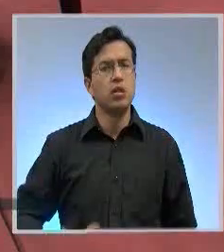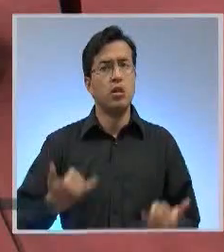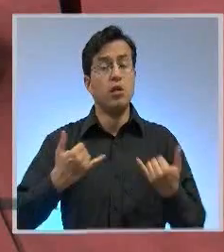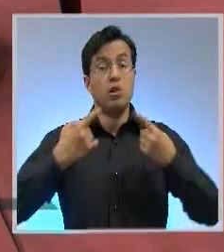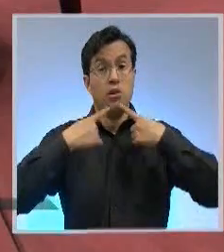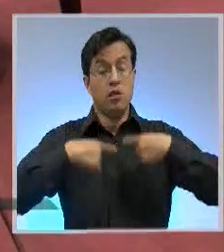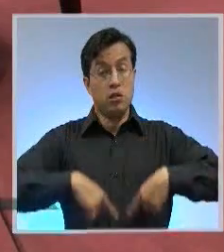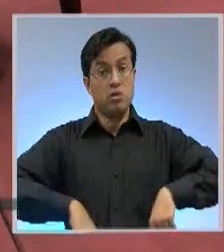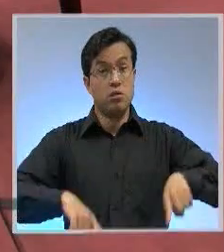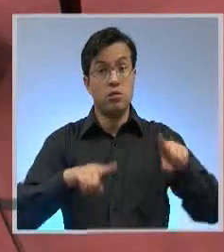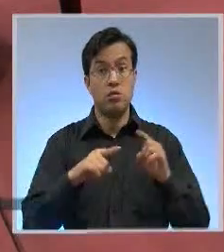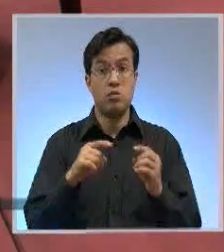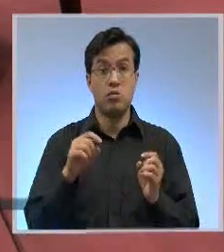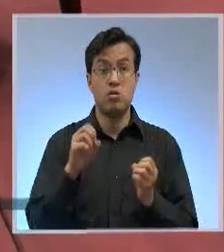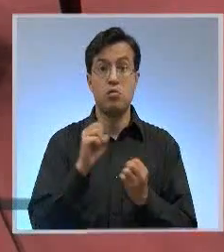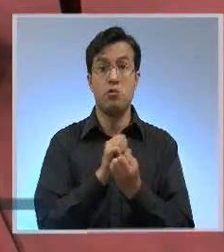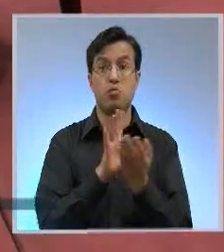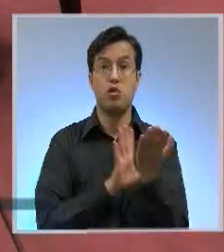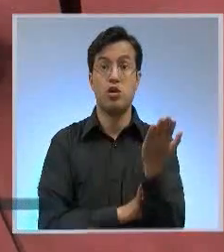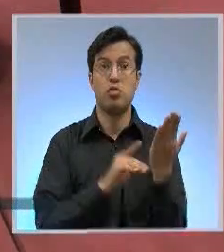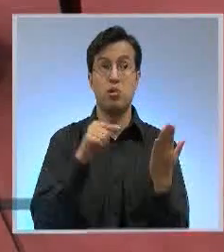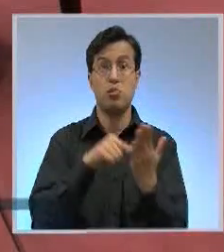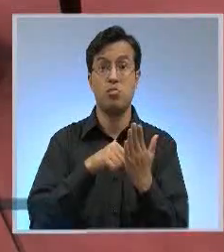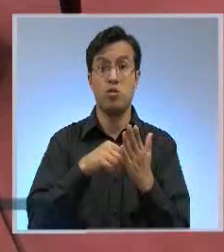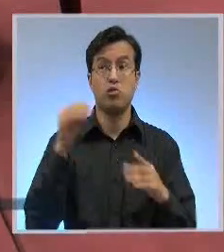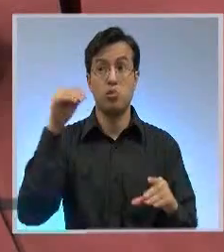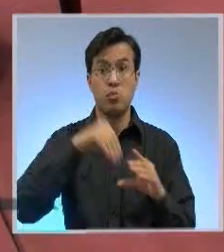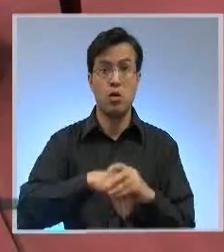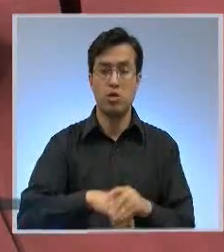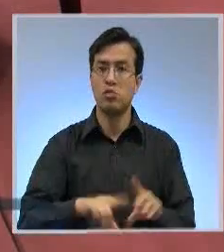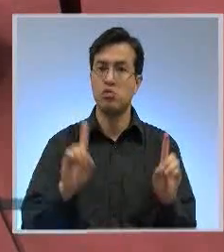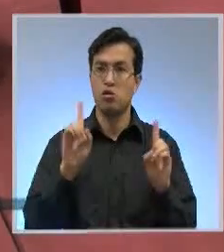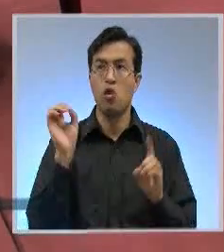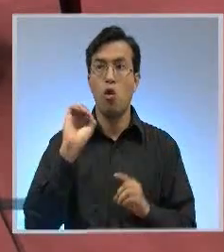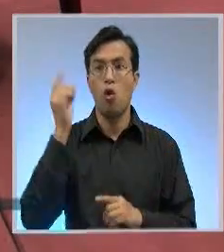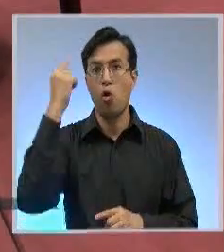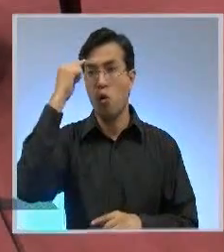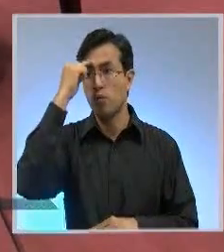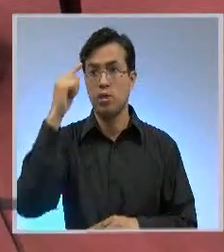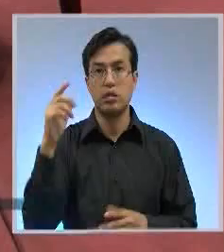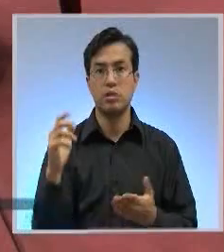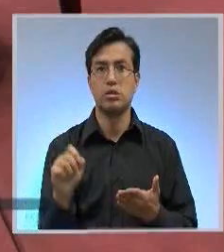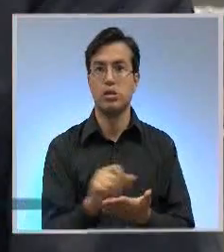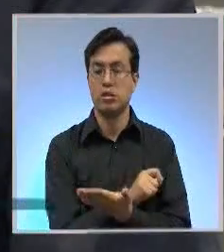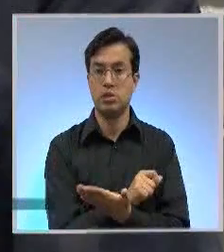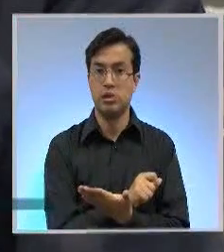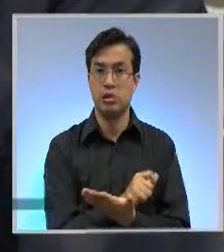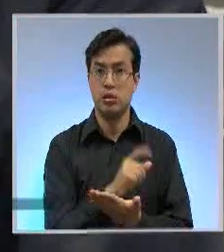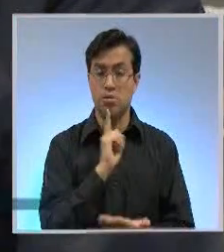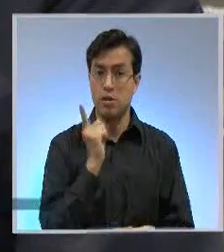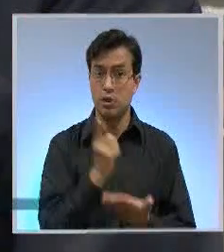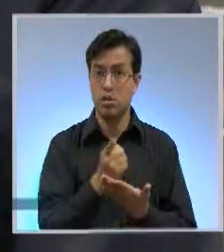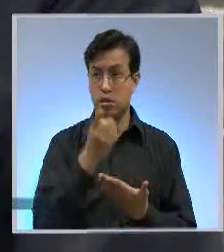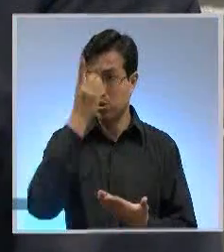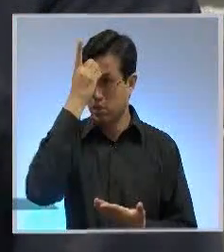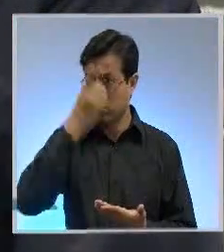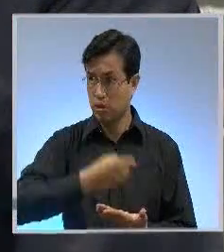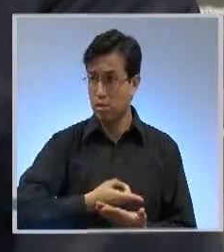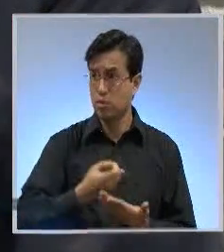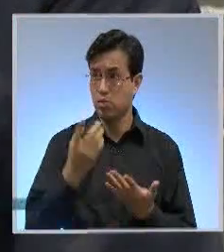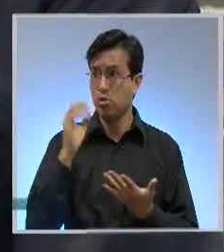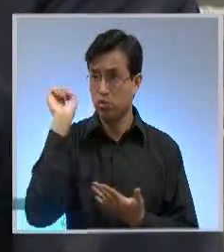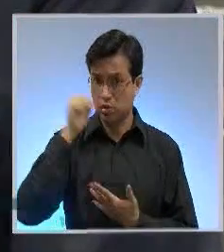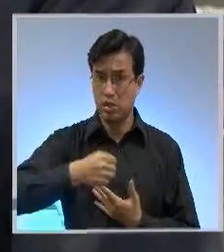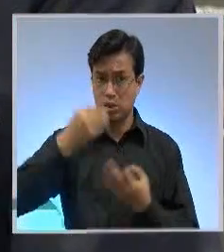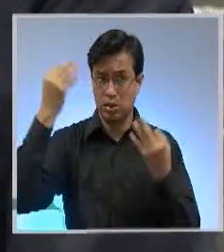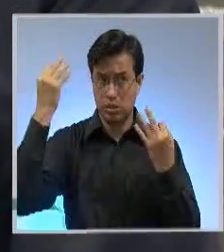ver con la presión que se está haciendo a través de las movilizaciones. Sí tiene que ver con un análisis